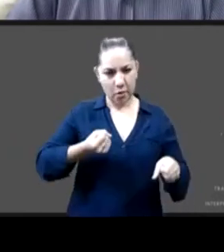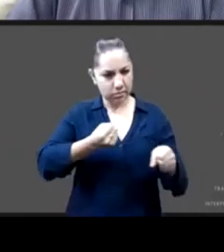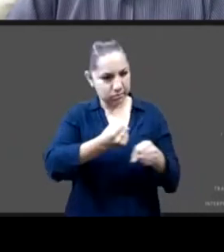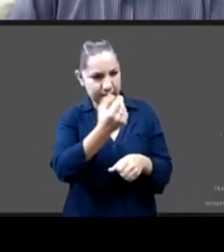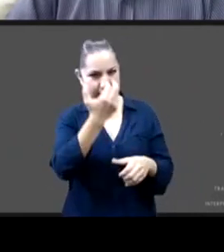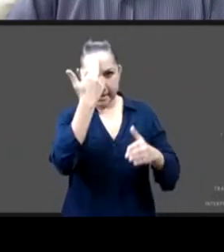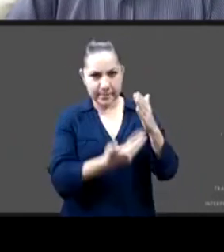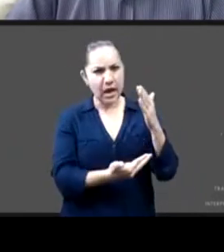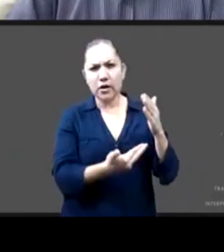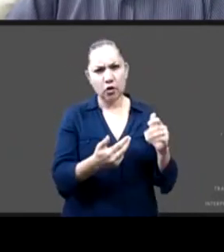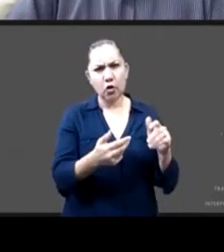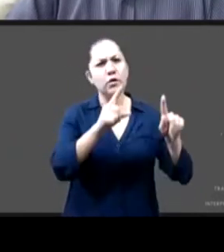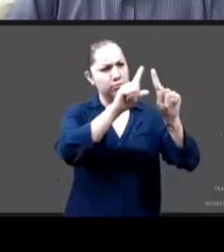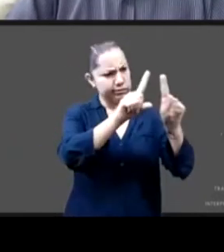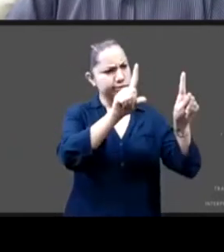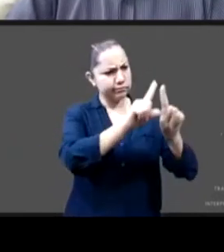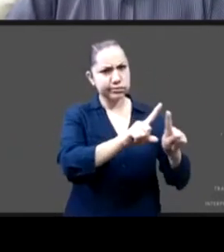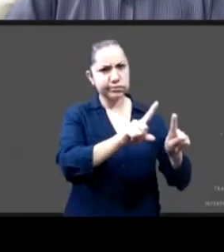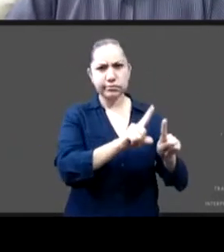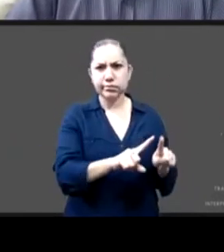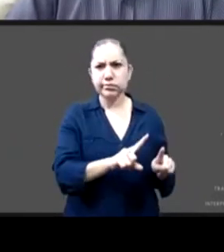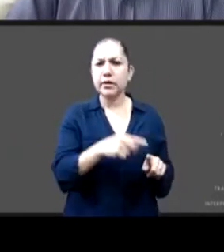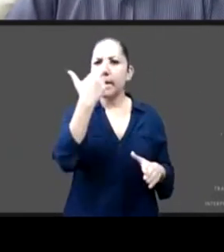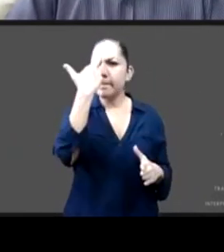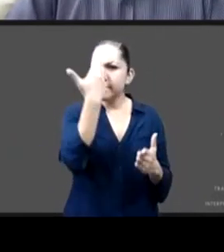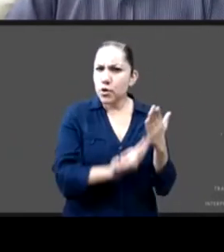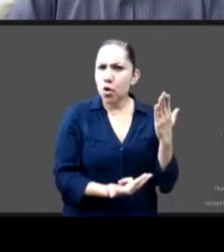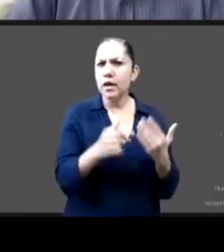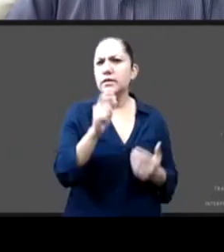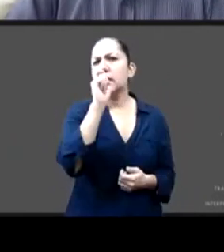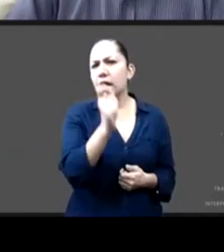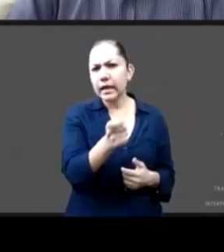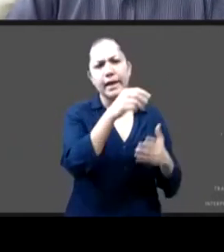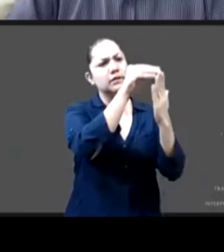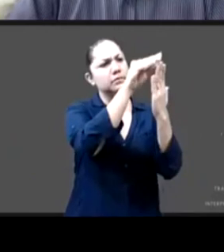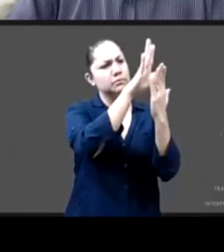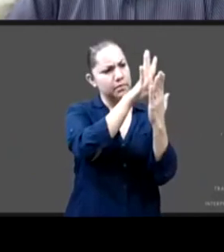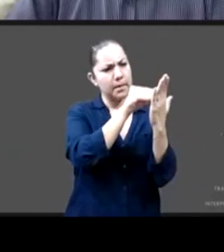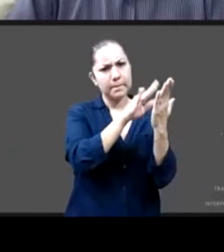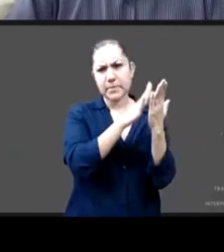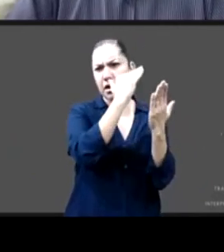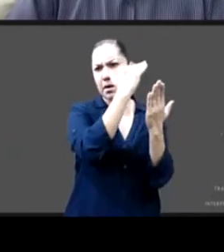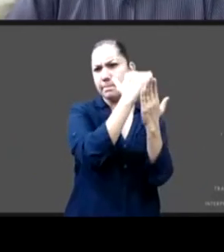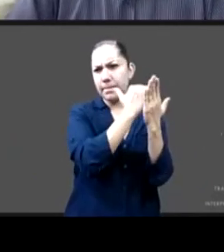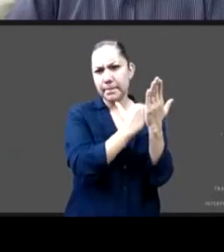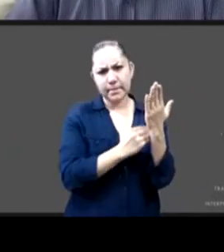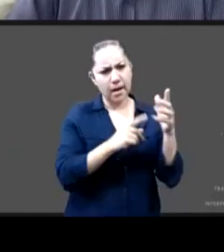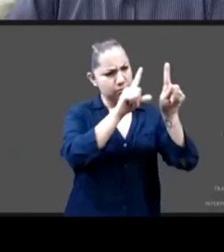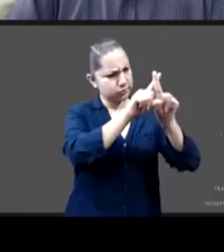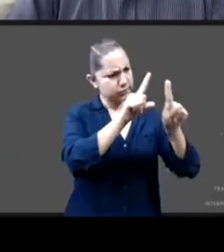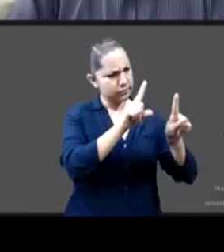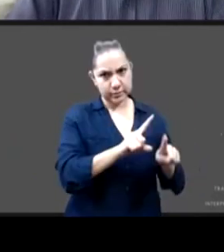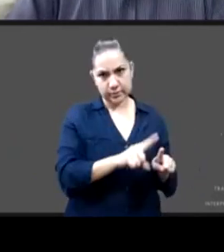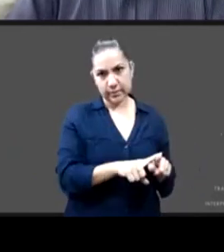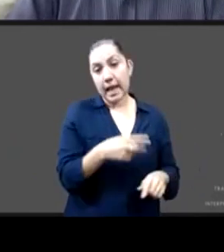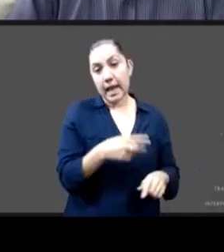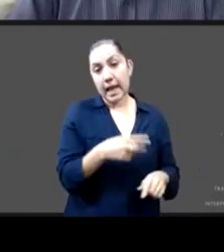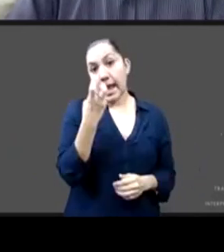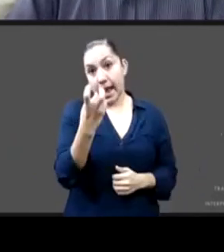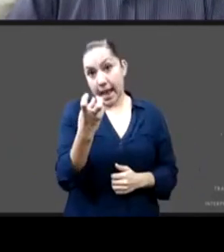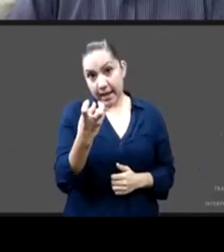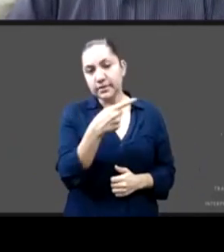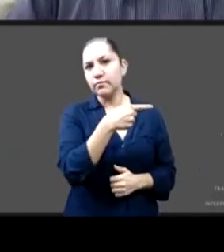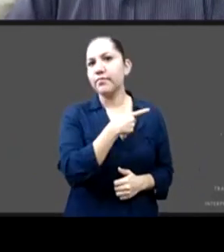amplia de violencias que también ahí se pueden detectar, que también ahí debería de haber un mecanismo de canalización cuando se trata